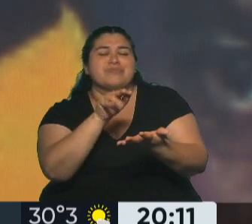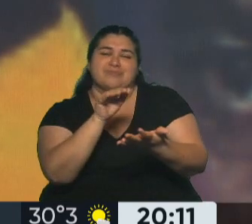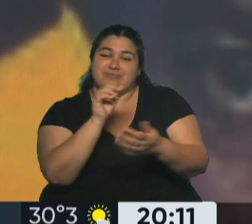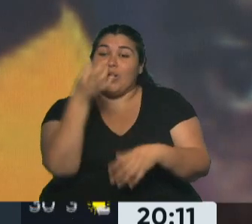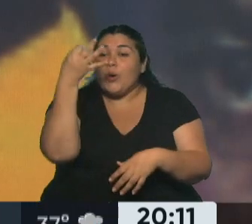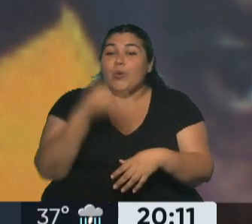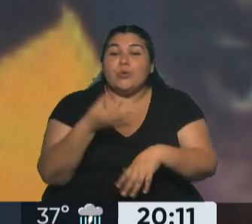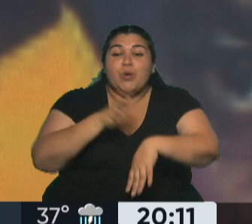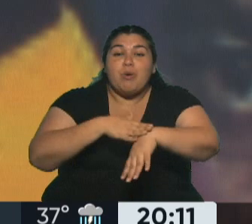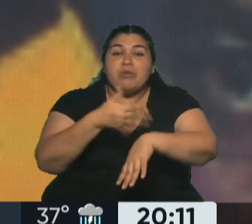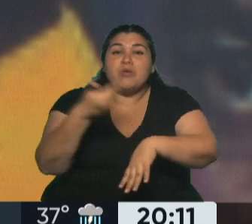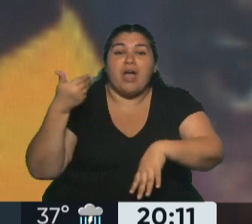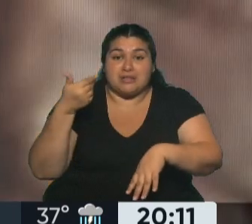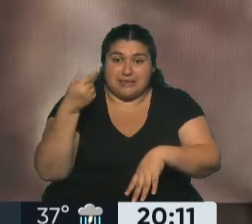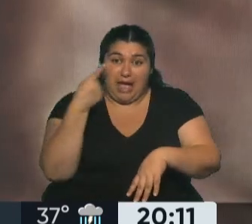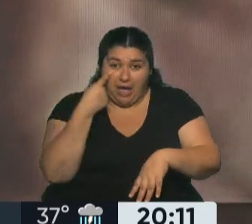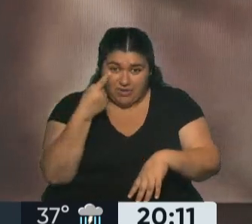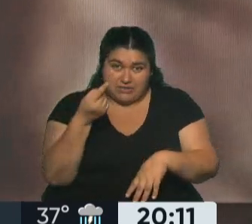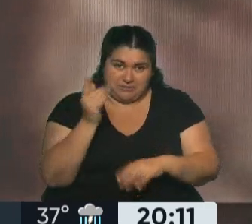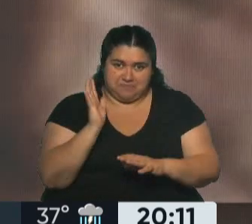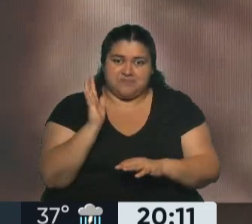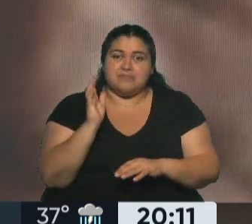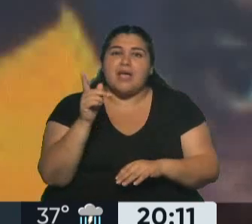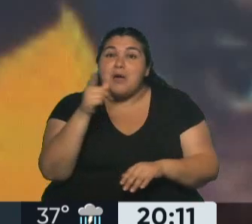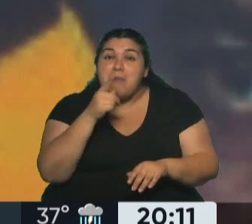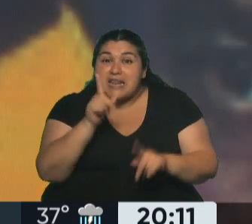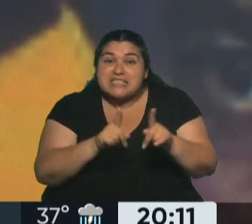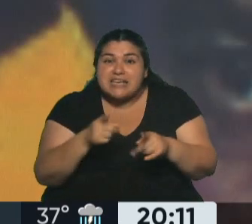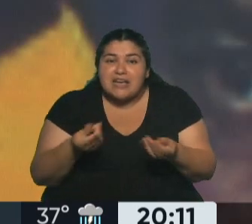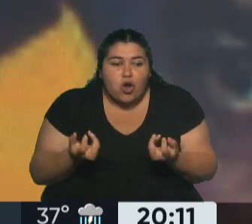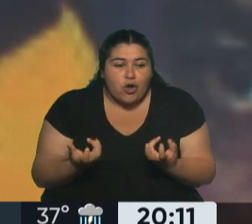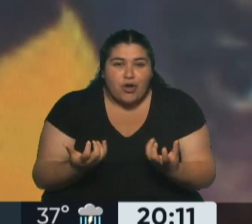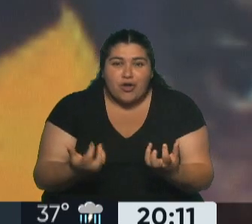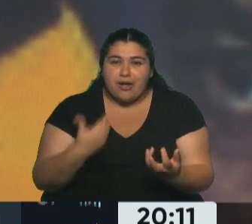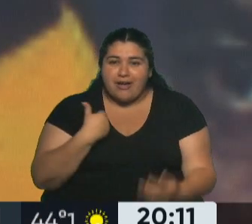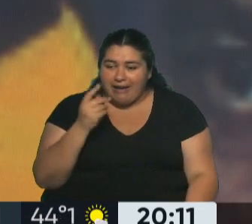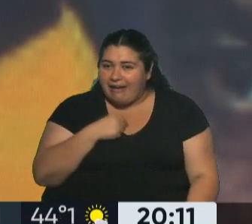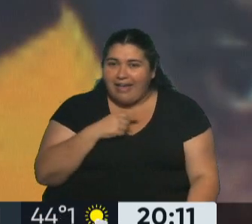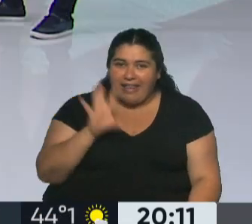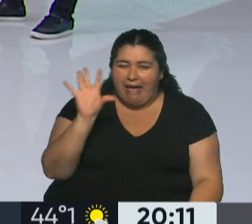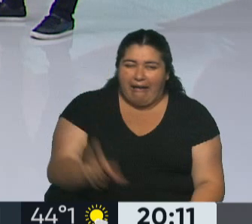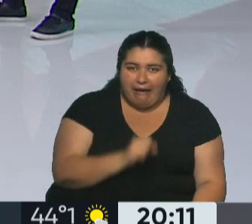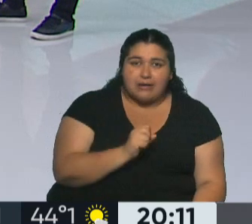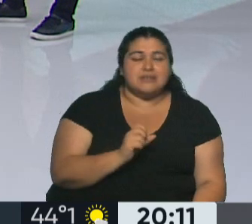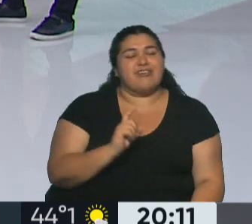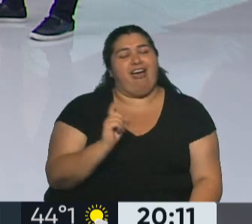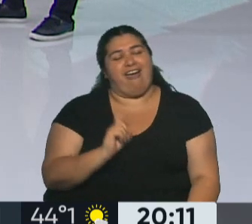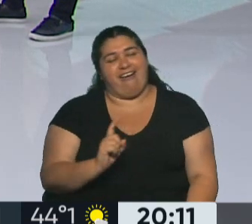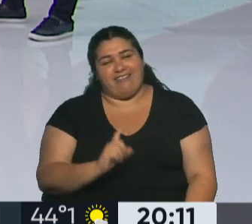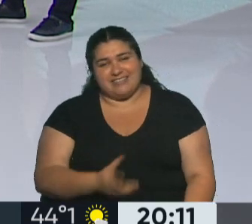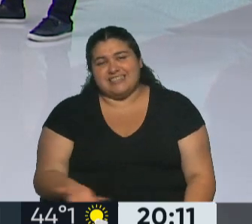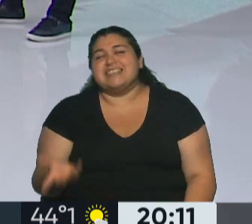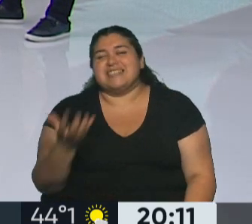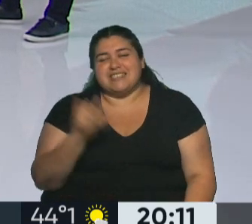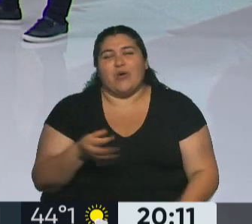frustró la chance por ve agachi se lleve un poquito de pasto y está cortito el pasto te digo que vas a tener que llevar un poquito más fuerte un poquito más de